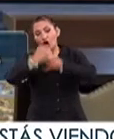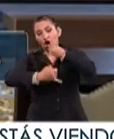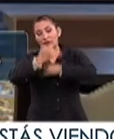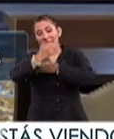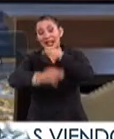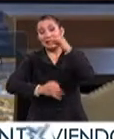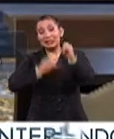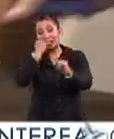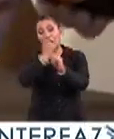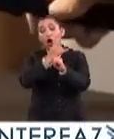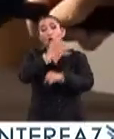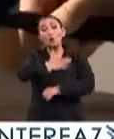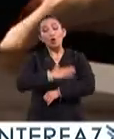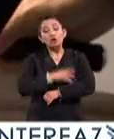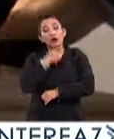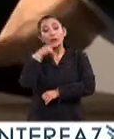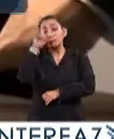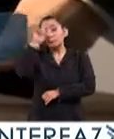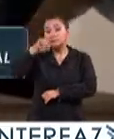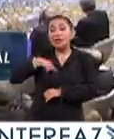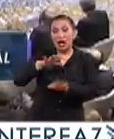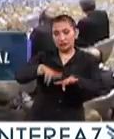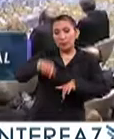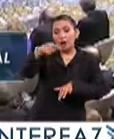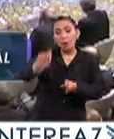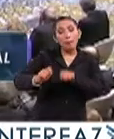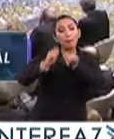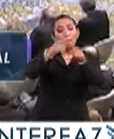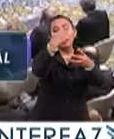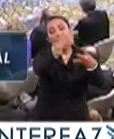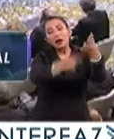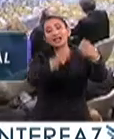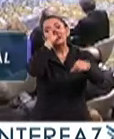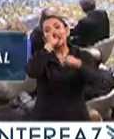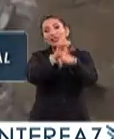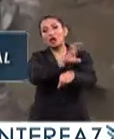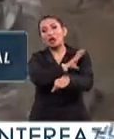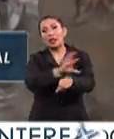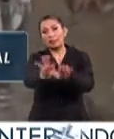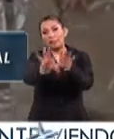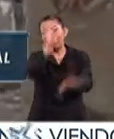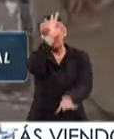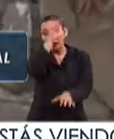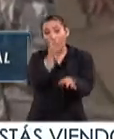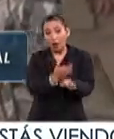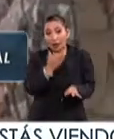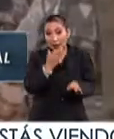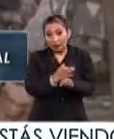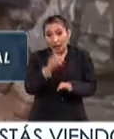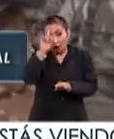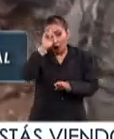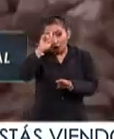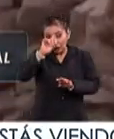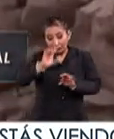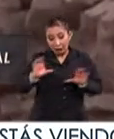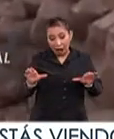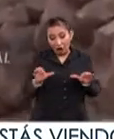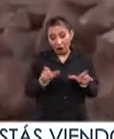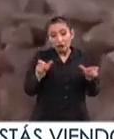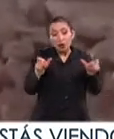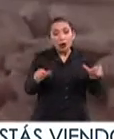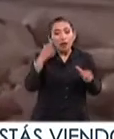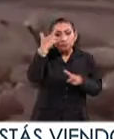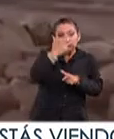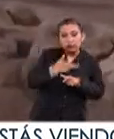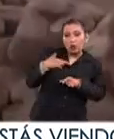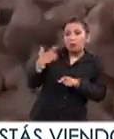Internacional de Justicia y recomienda a la Asamblea el nombramiento del secretario general. Actualmente, el Consejo de Seguridad revisa